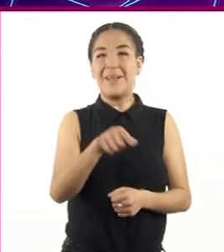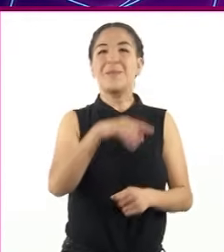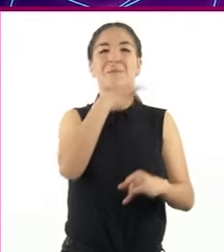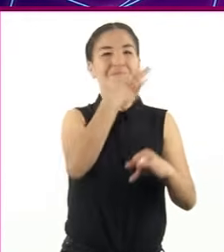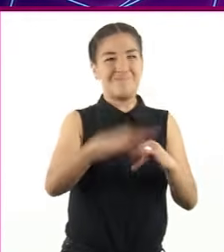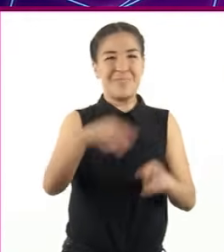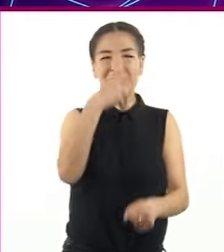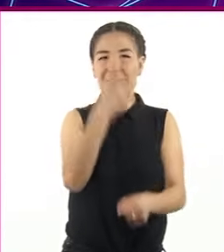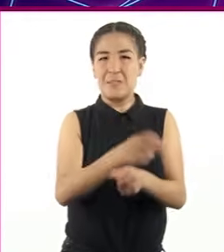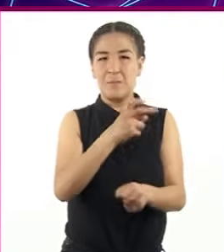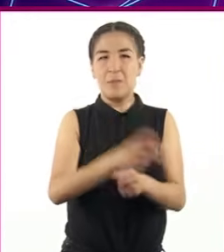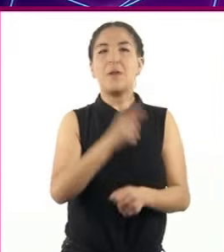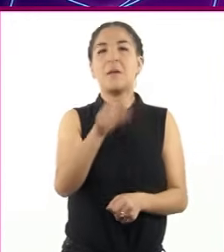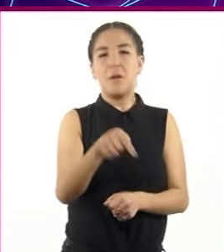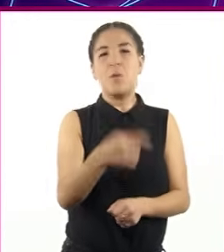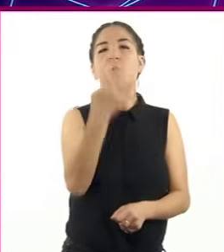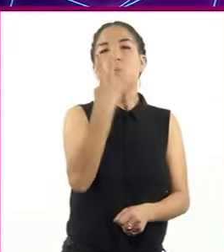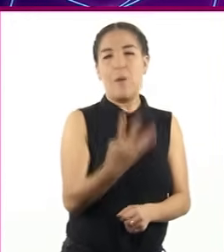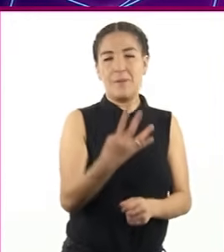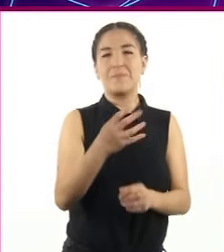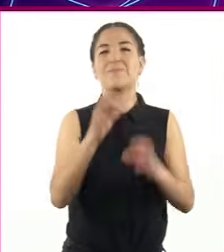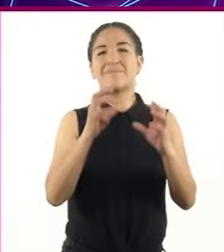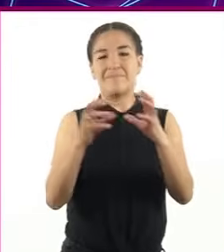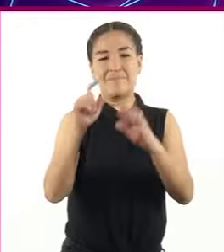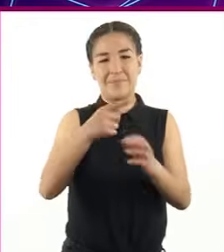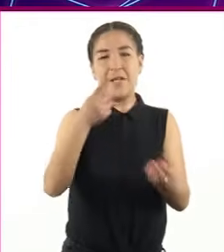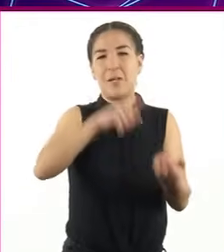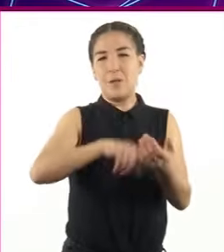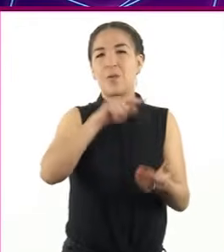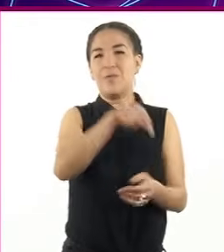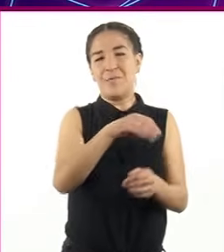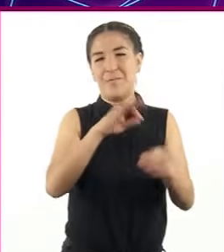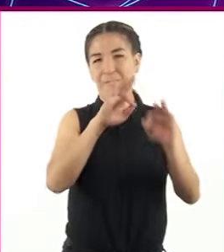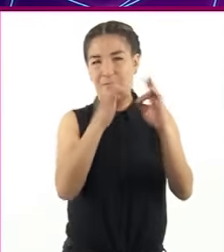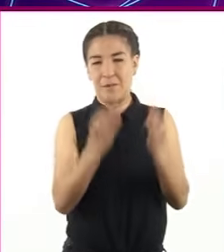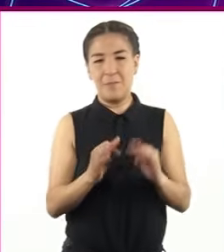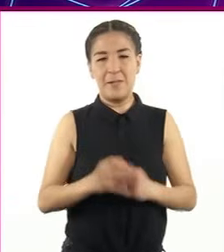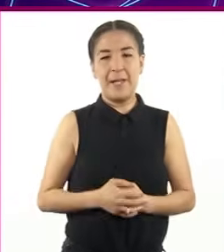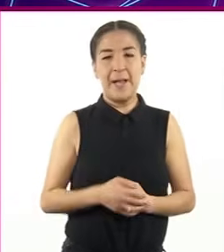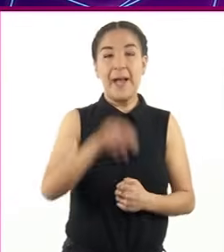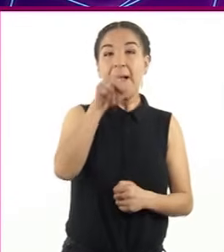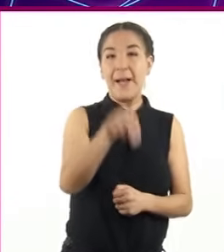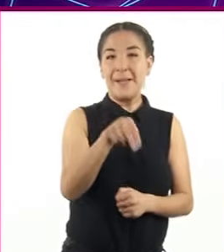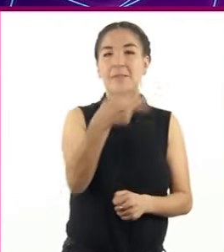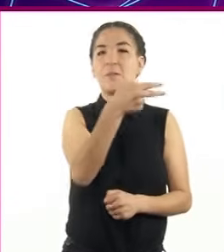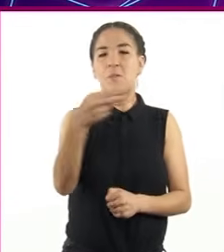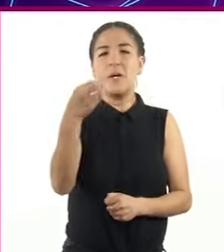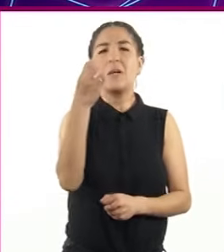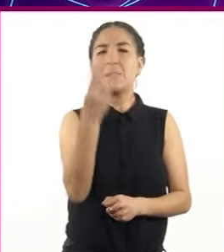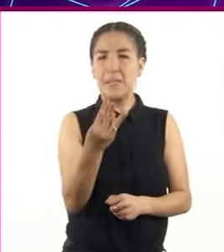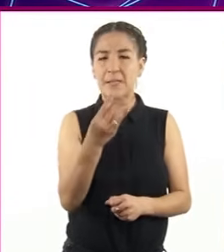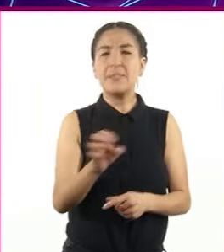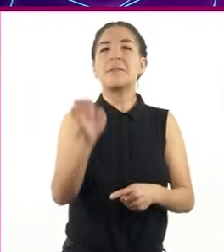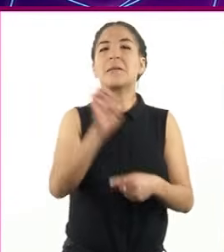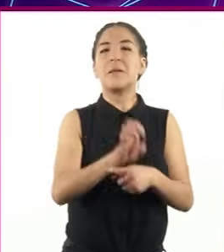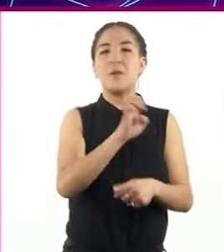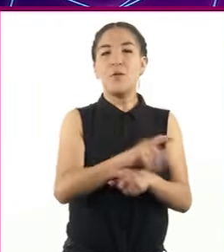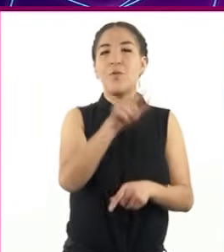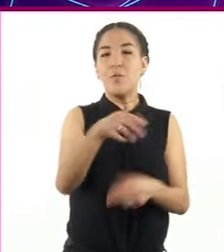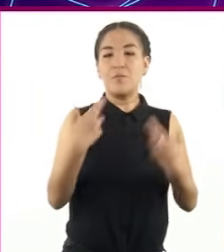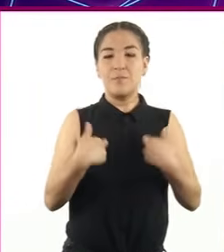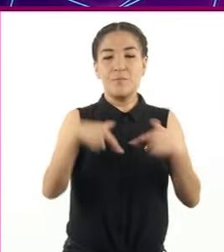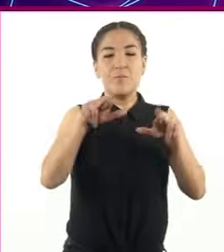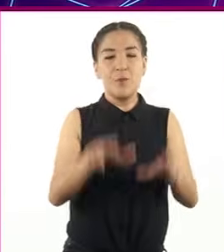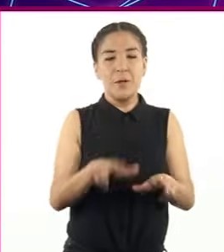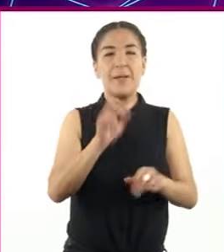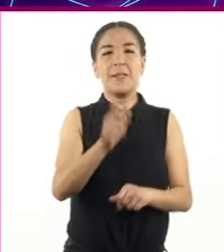la sucesión tiene 4 elementos. Si n es igual a 3, entonces la expresión ahora